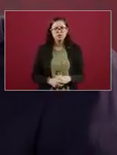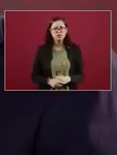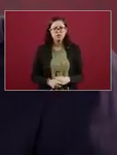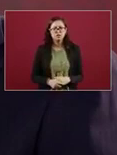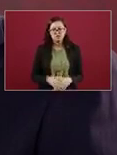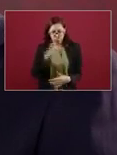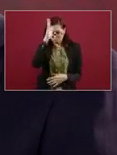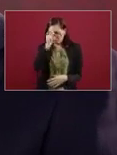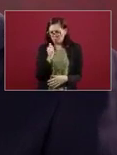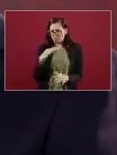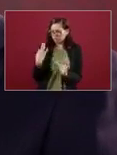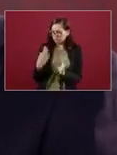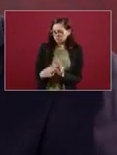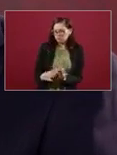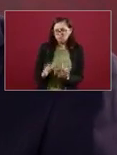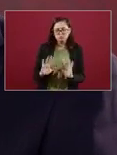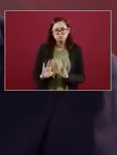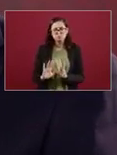hacerlo pues ya